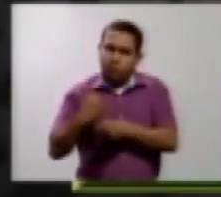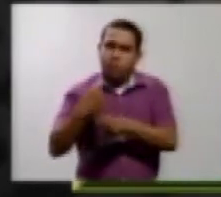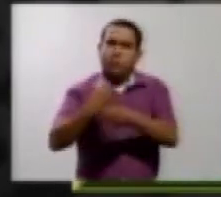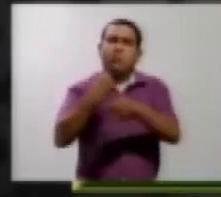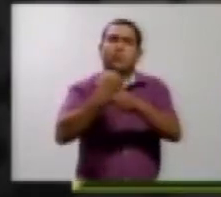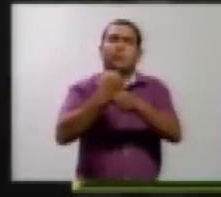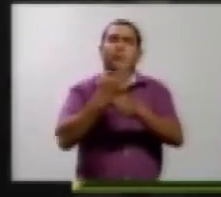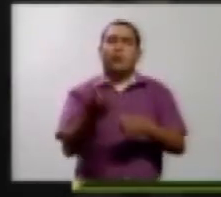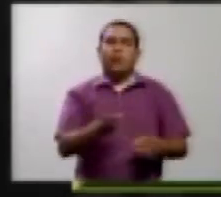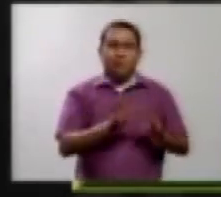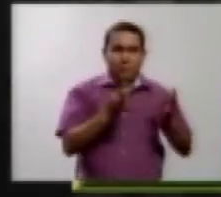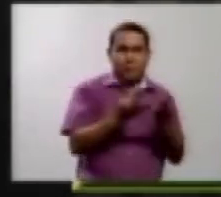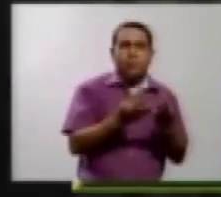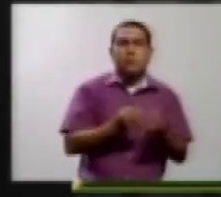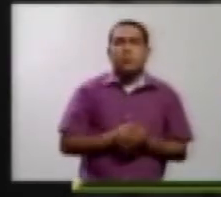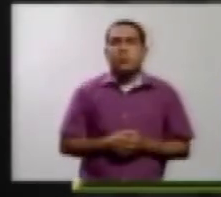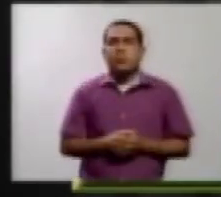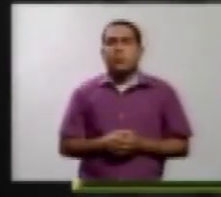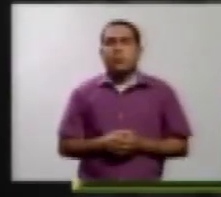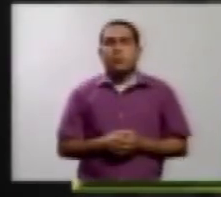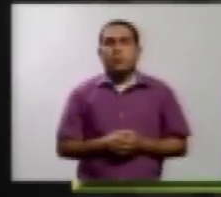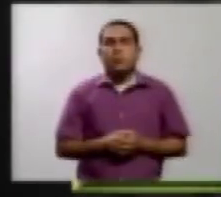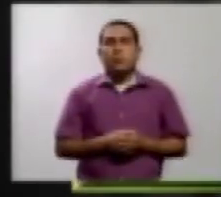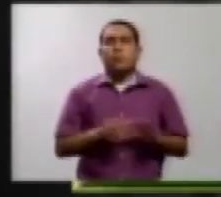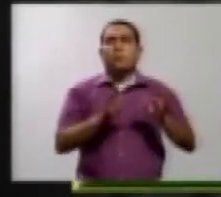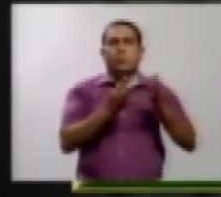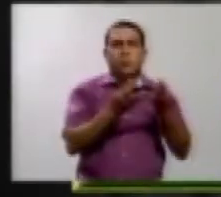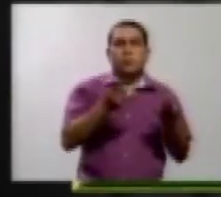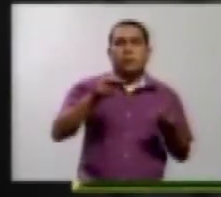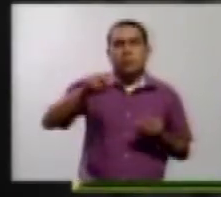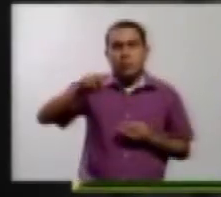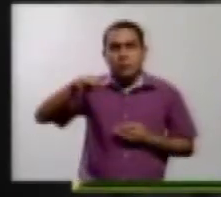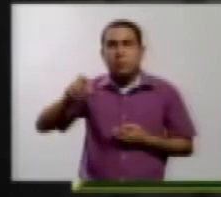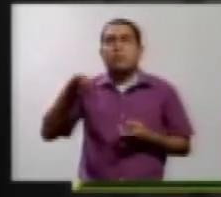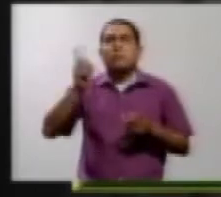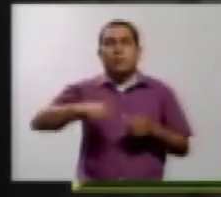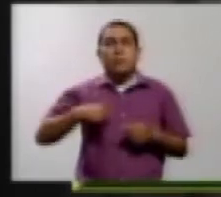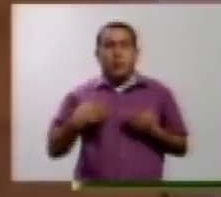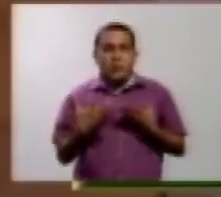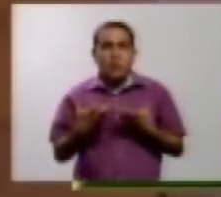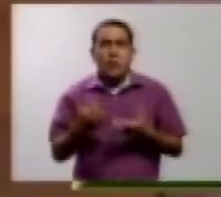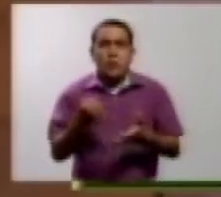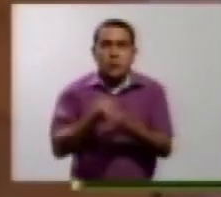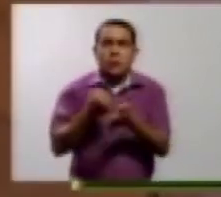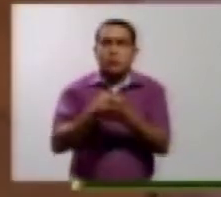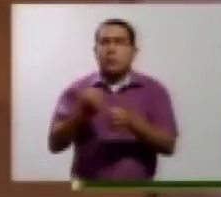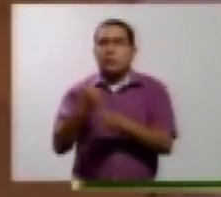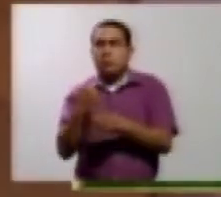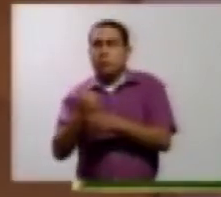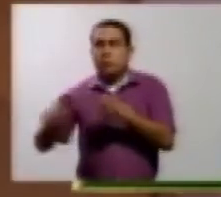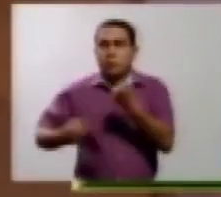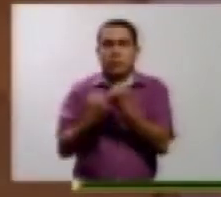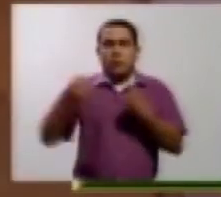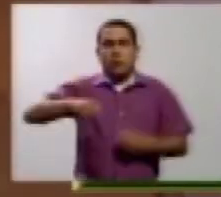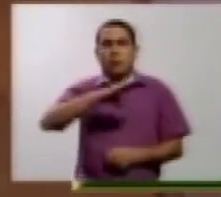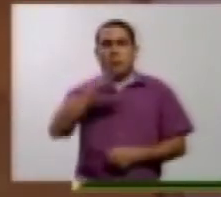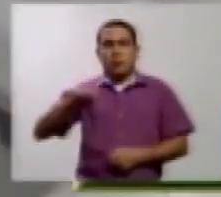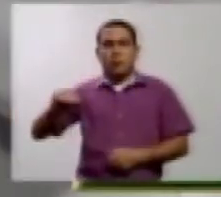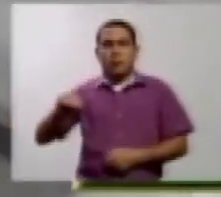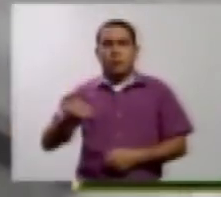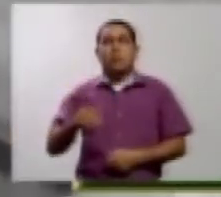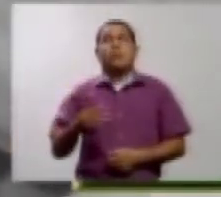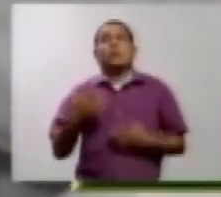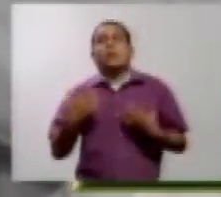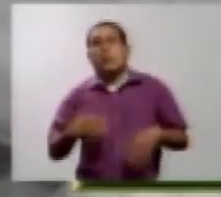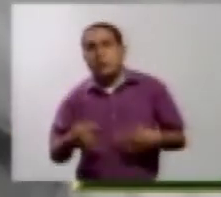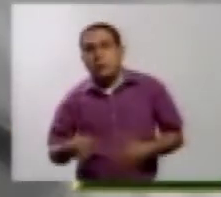Congreso de la República. Y su fórmula al Senado, Iván Name, quien piensa fortalecer su trabajo en la región Caribe. Es así